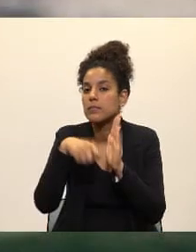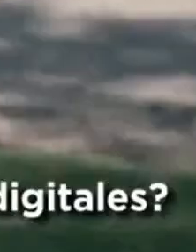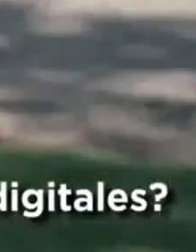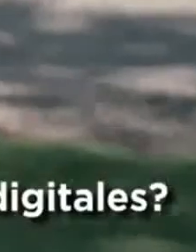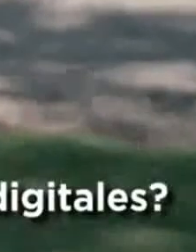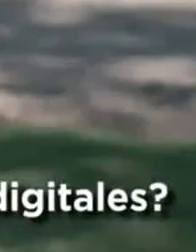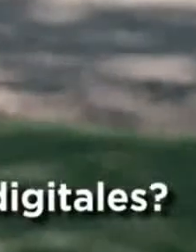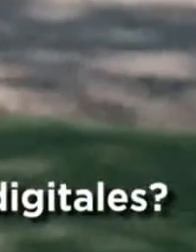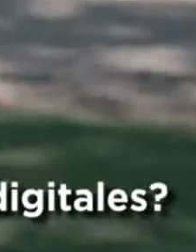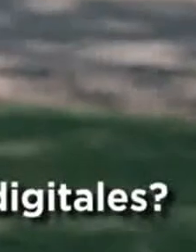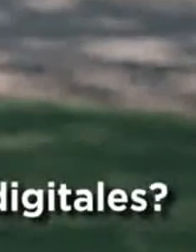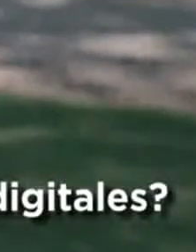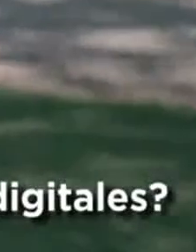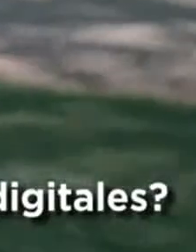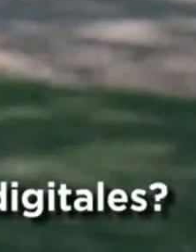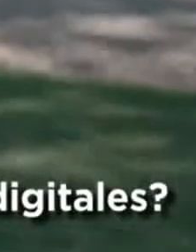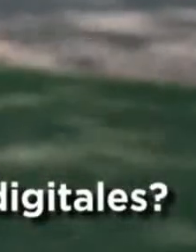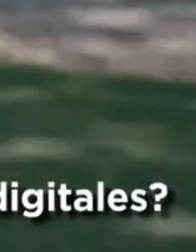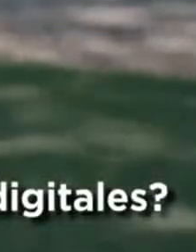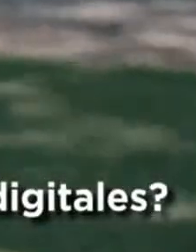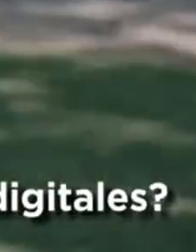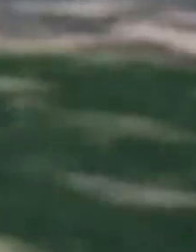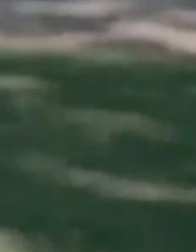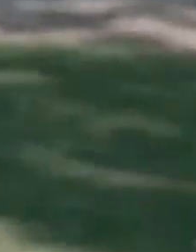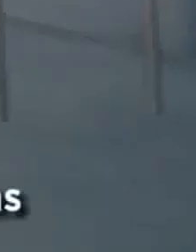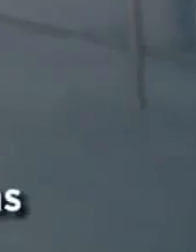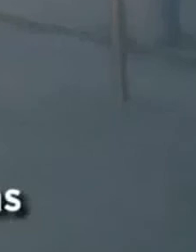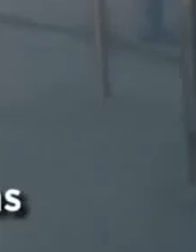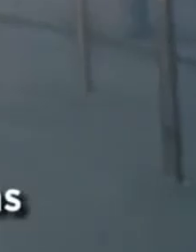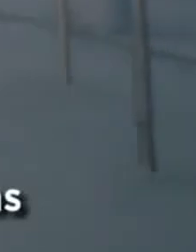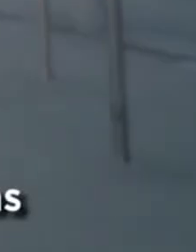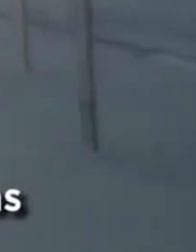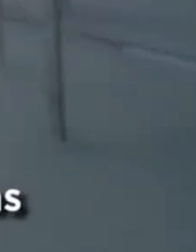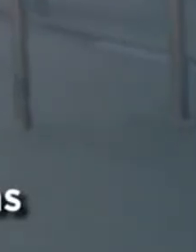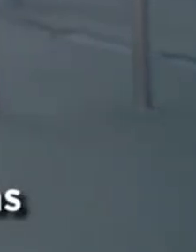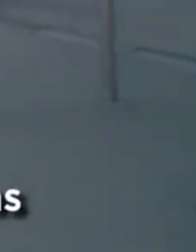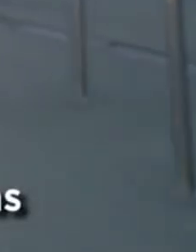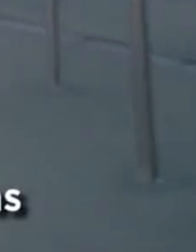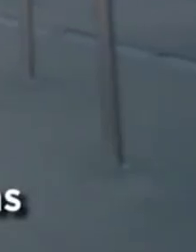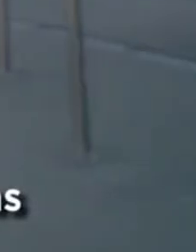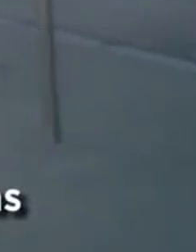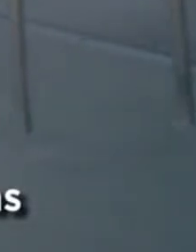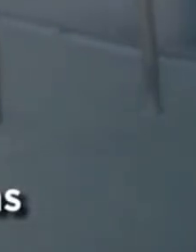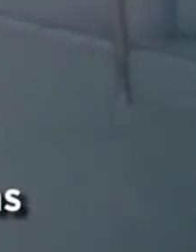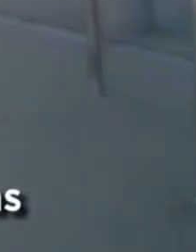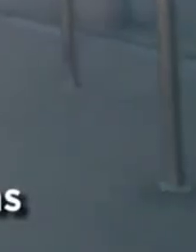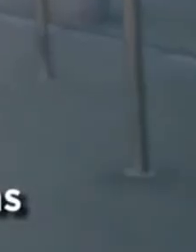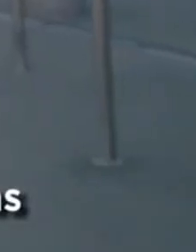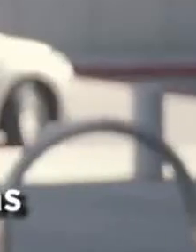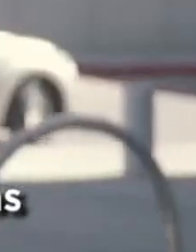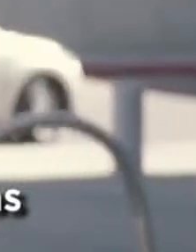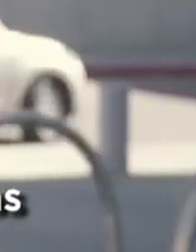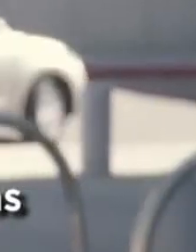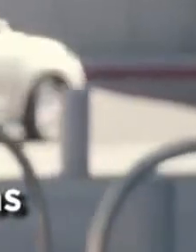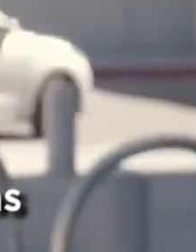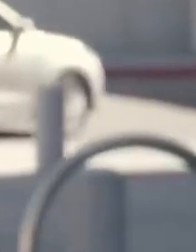¿Cómo potenciamos el uso creativo y participativo en los espacios digitales? Los medios digitales permiten potenciar las facetas inventivas